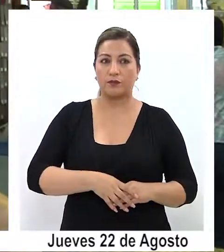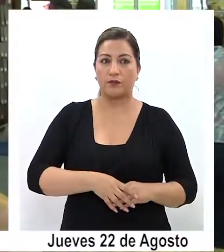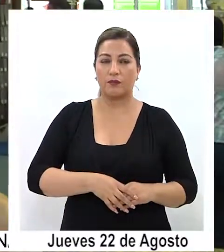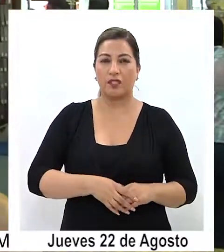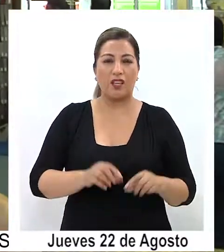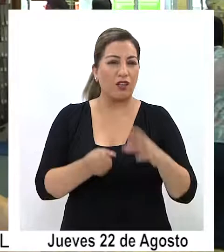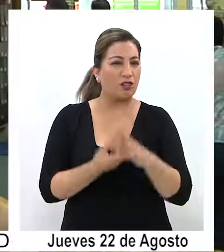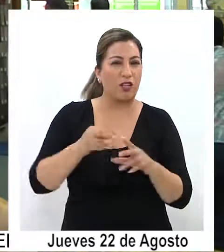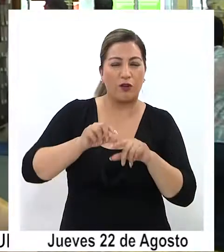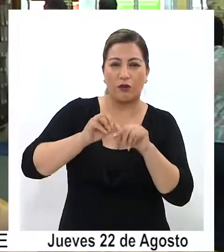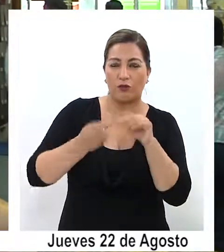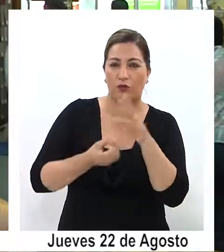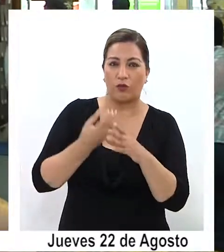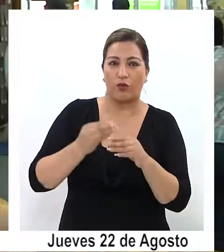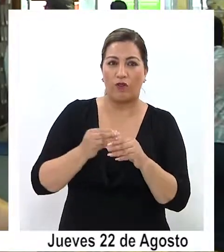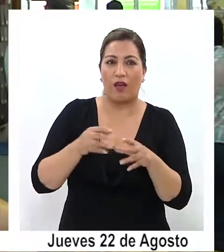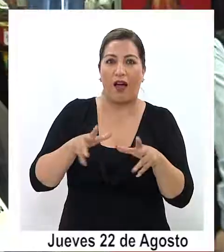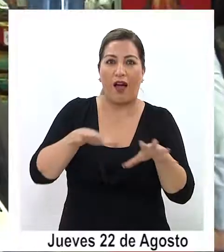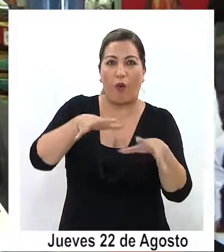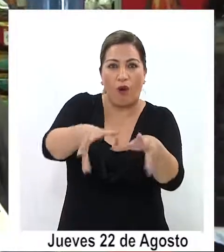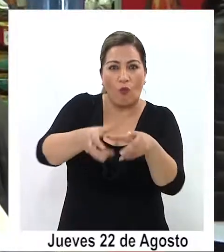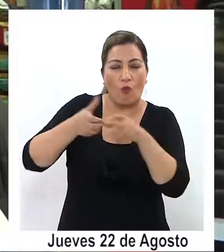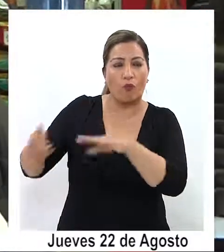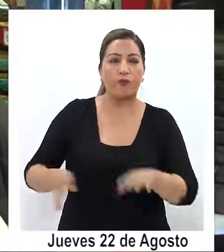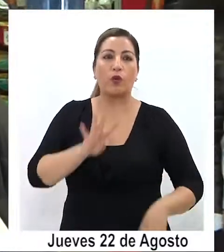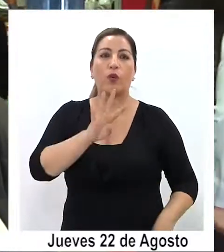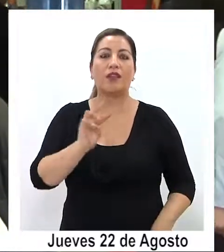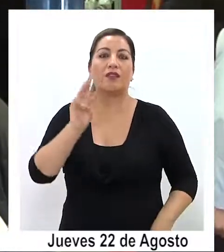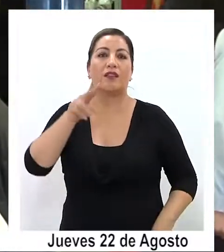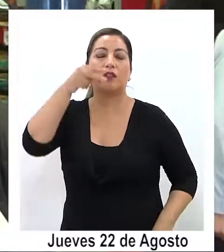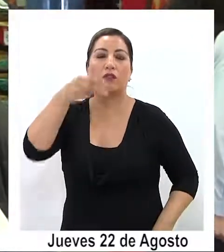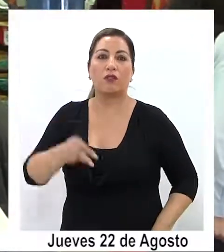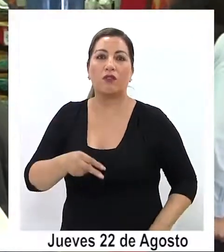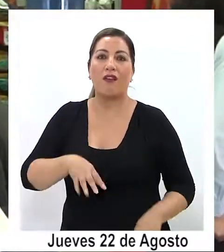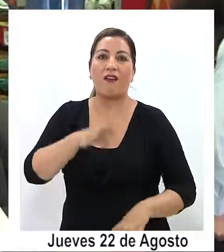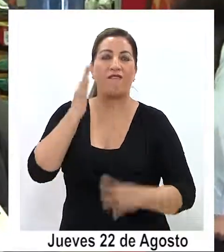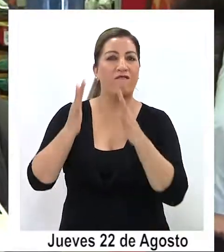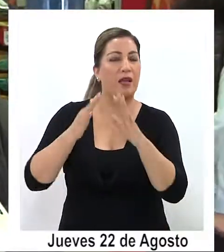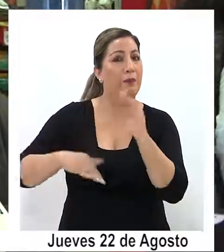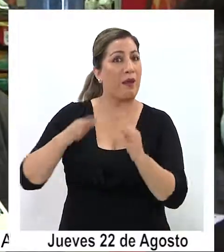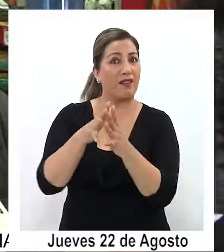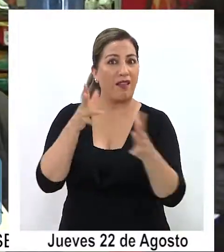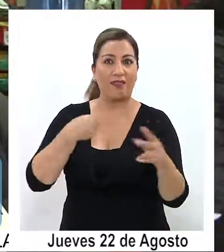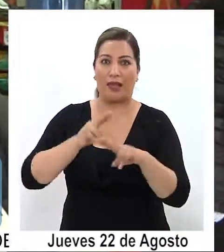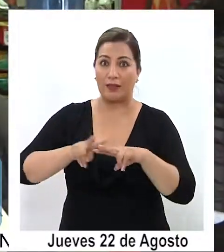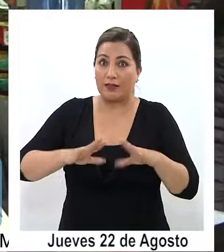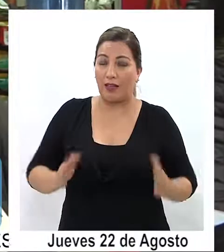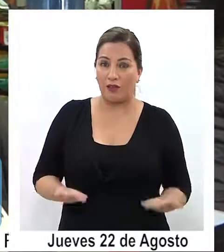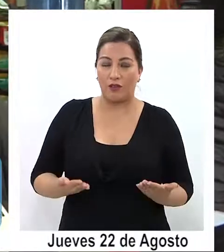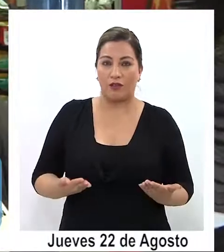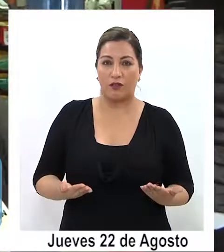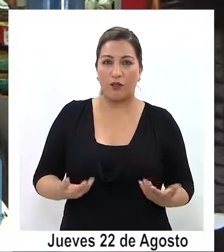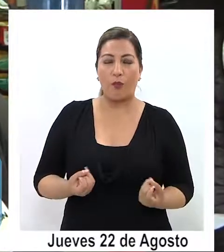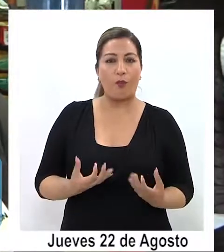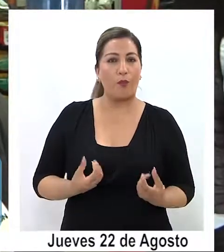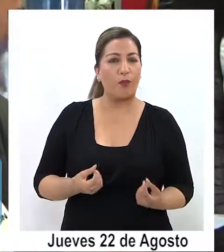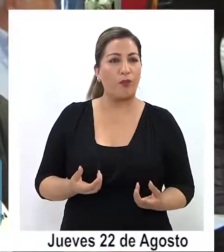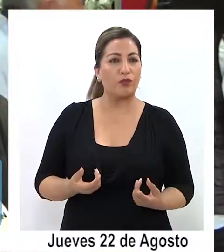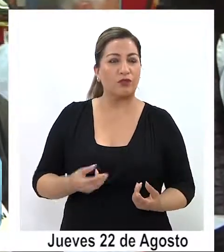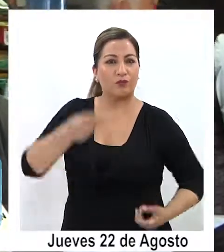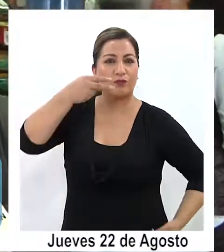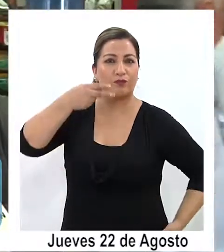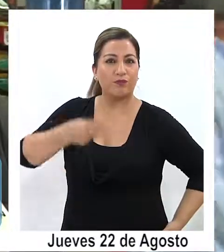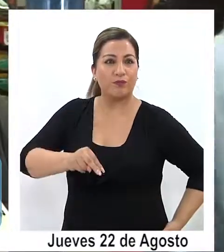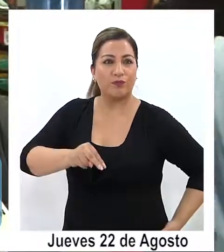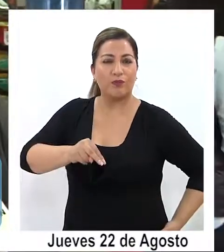terminaciones, extracción de agua. Tenemos 43 proveedores, la feria más grande que hemos hecho hasta el momento. Bueno, llegaron toda esta cantidad de proveedores